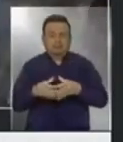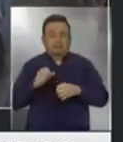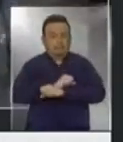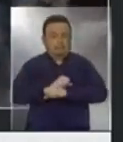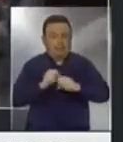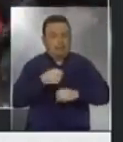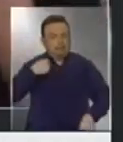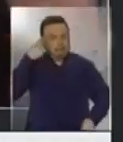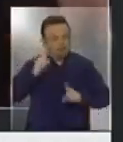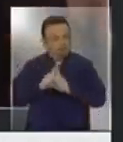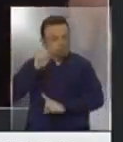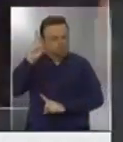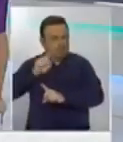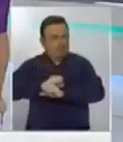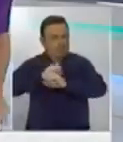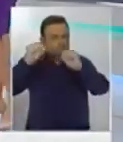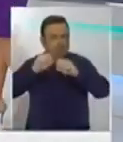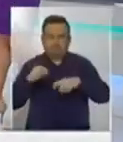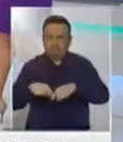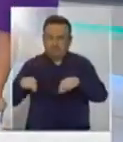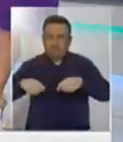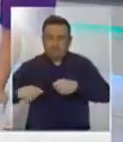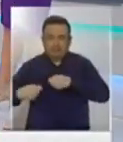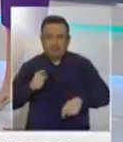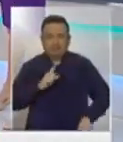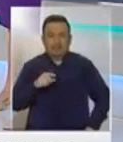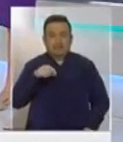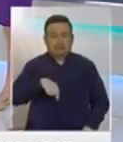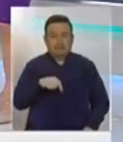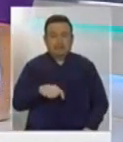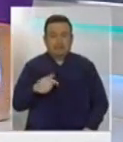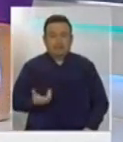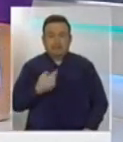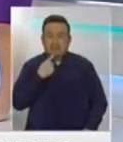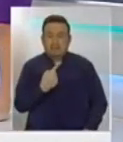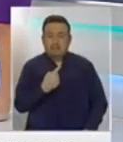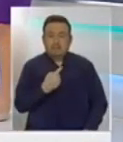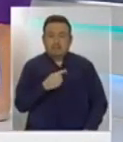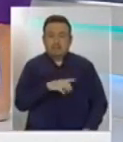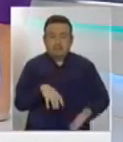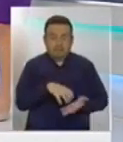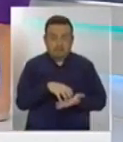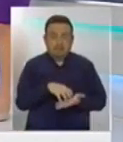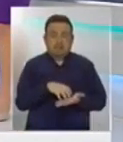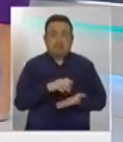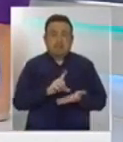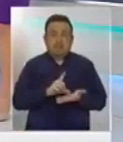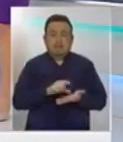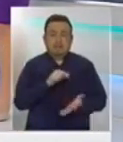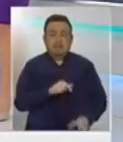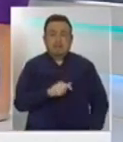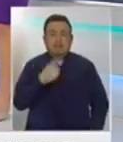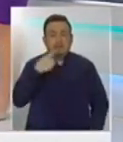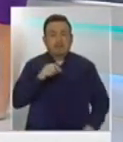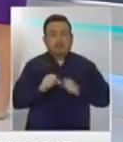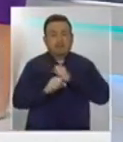re importante señalar que aquí la división interna del Líbano, por más que Hezbollah, que se ubica generalmente en esta zona para